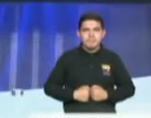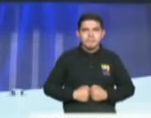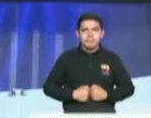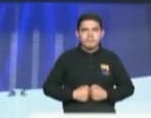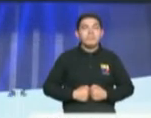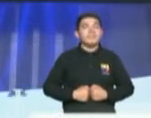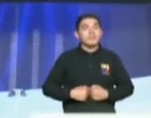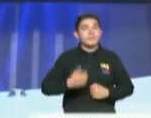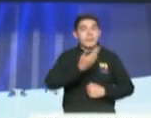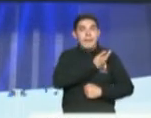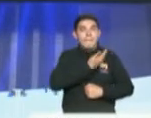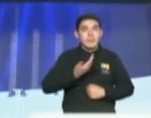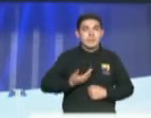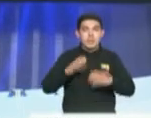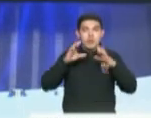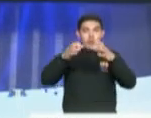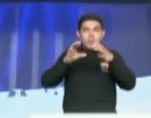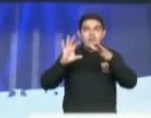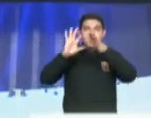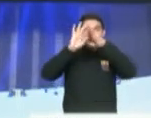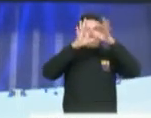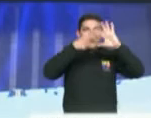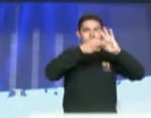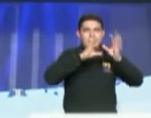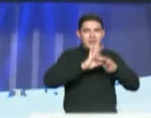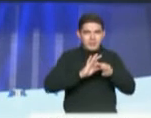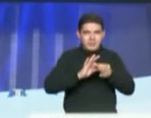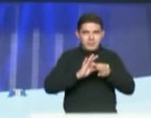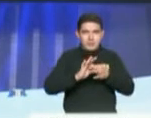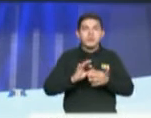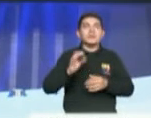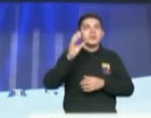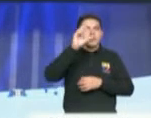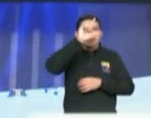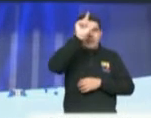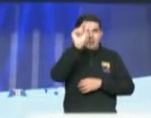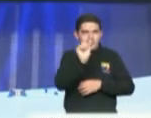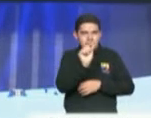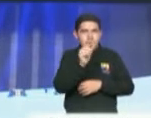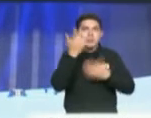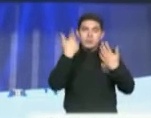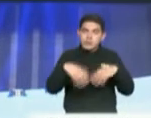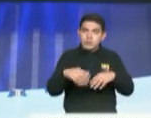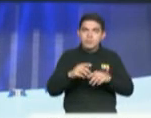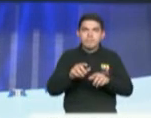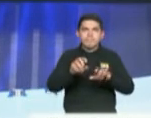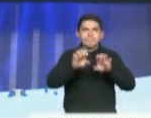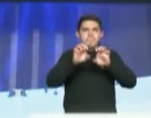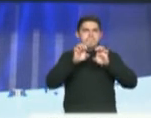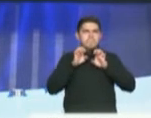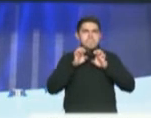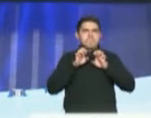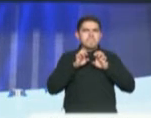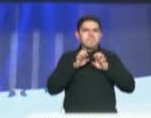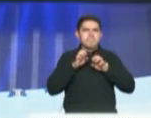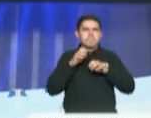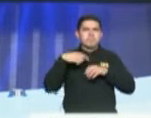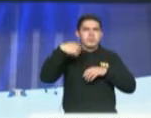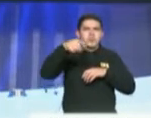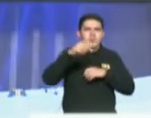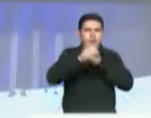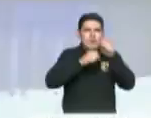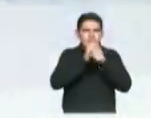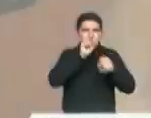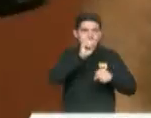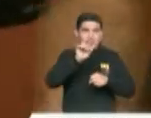presidente del comité olímpico italiano anunció que roma se retira de la contienda para albergar los juegos olímpicos de 2024